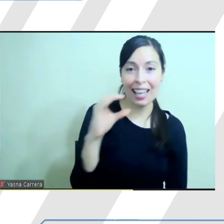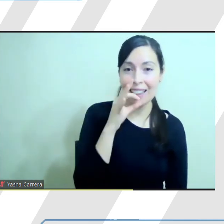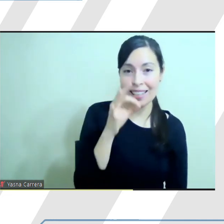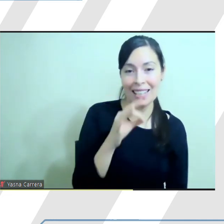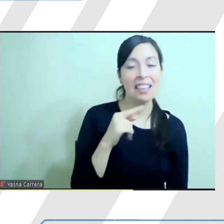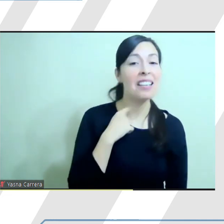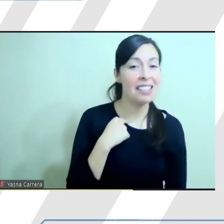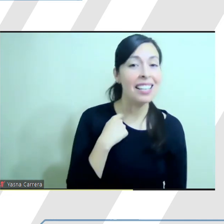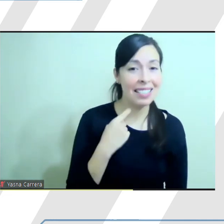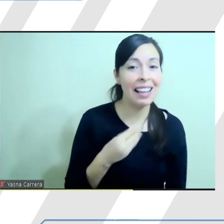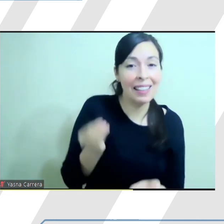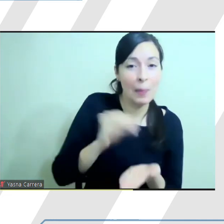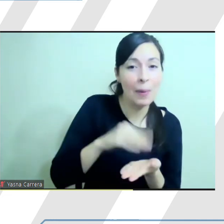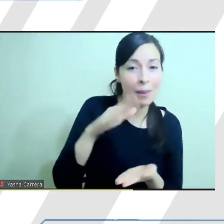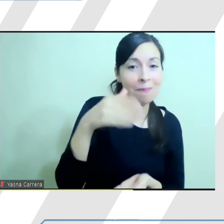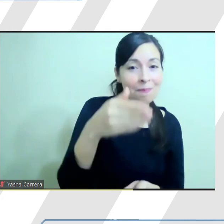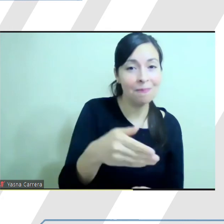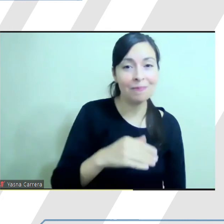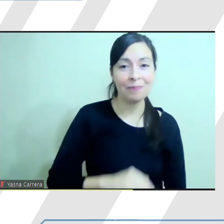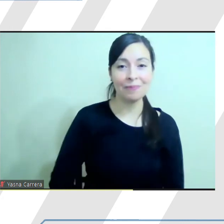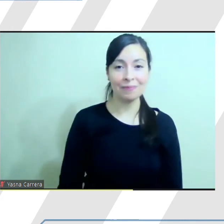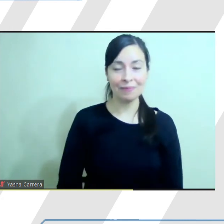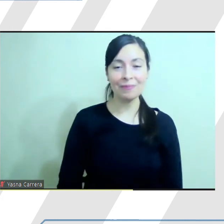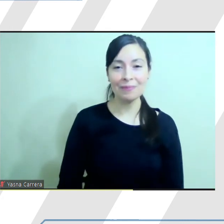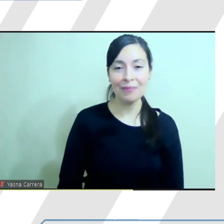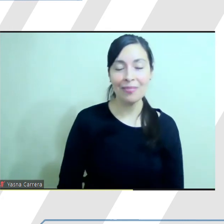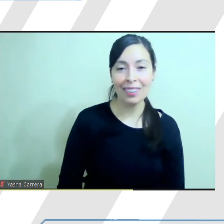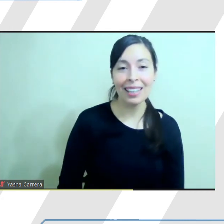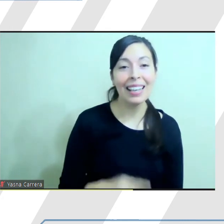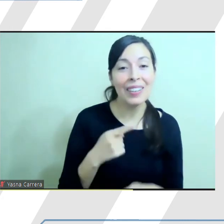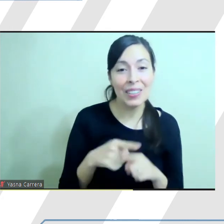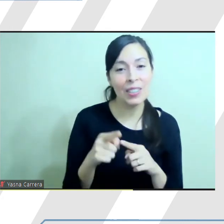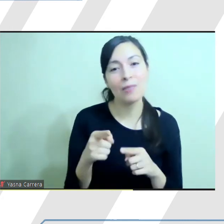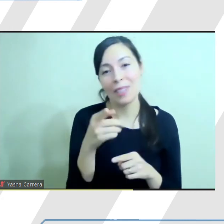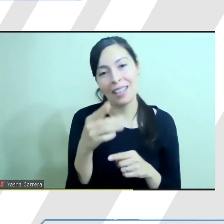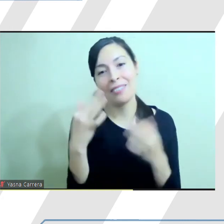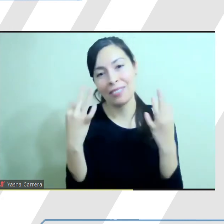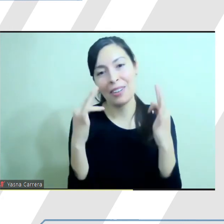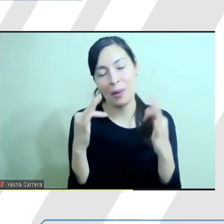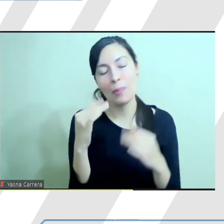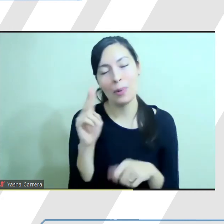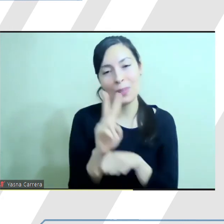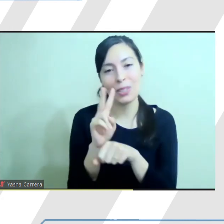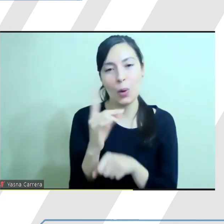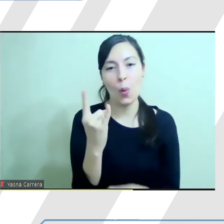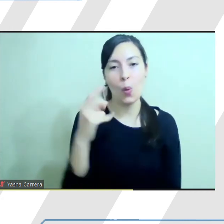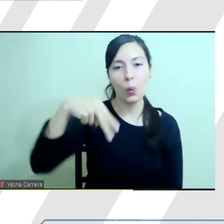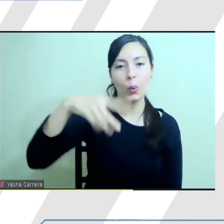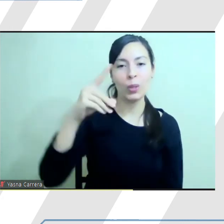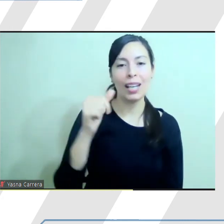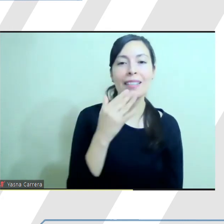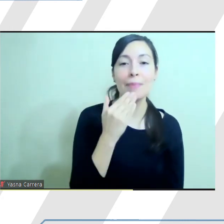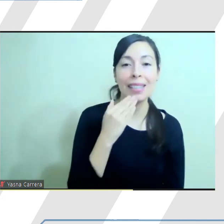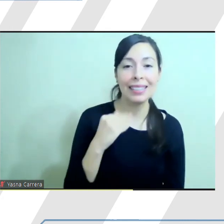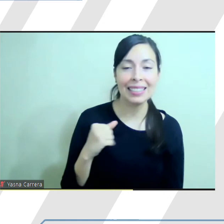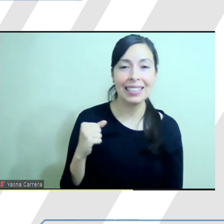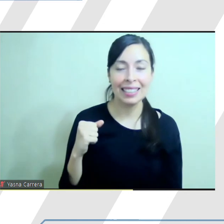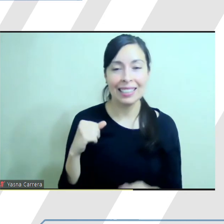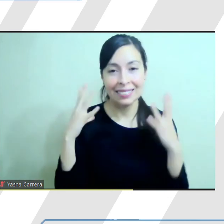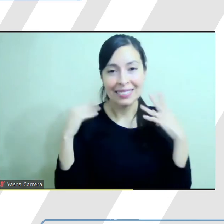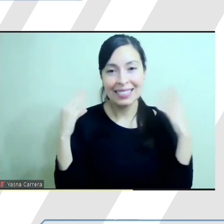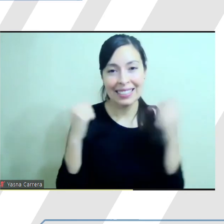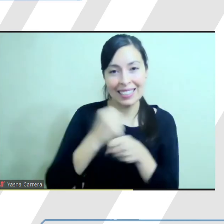Muñoz, felicitaciones al profesor Eduardo Hunda, novedoso tema y muy bien explicado. También a Yasna Carrera, extenuante trabajo, pero